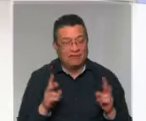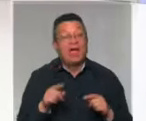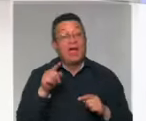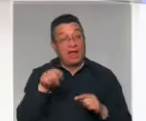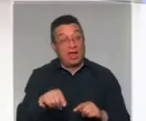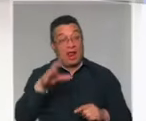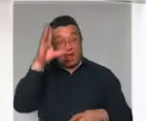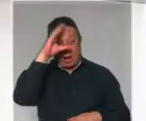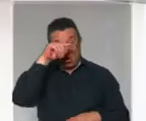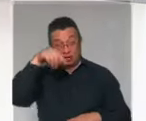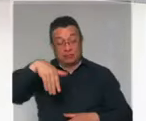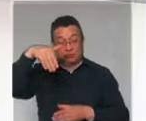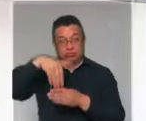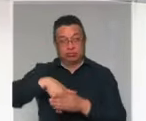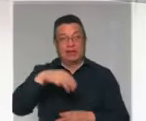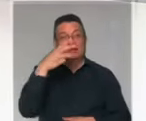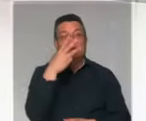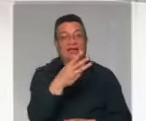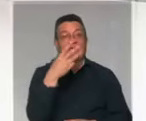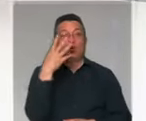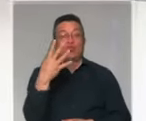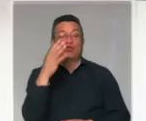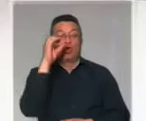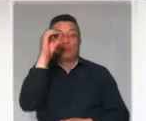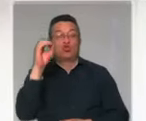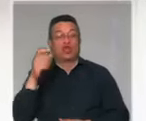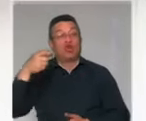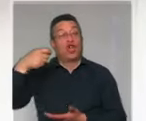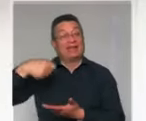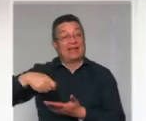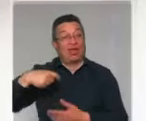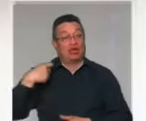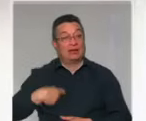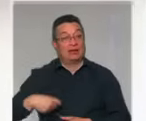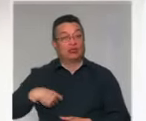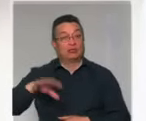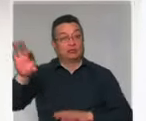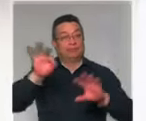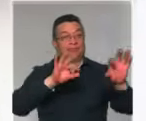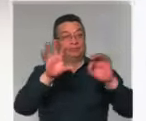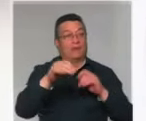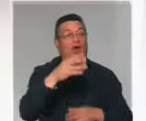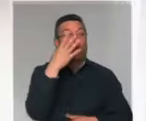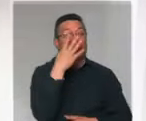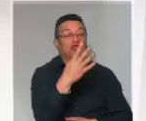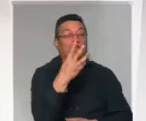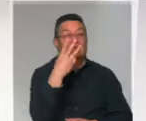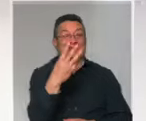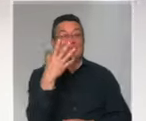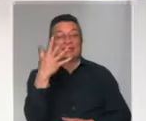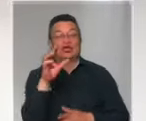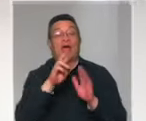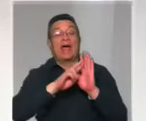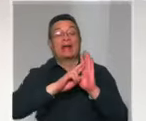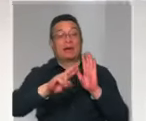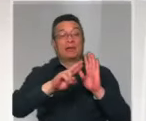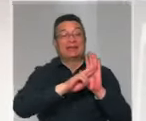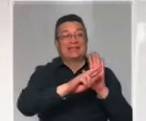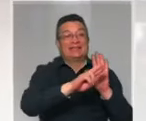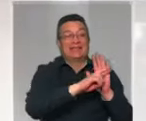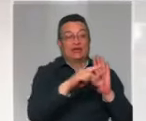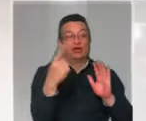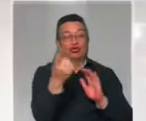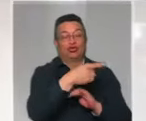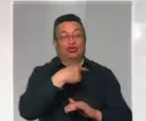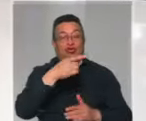se eligen el 34% del Senado de los Estados Unidos, 435 representantes, es decir, la totalidad de la